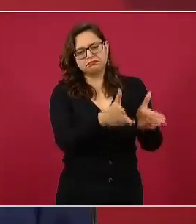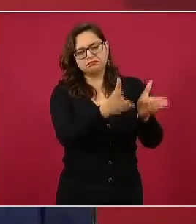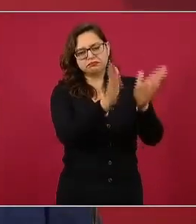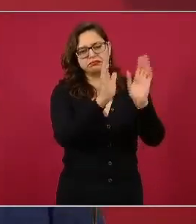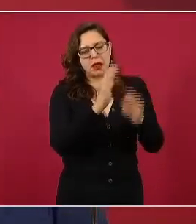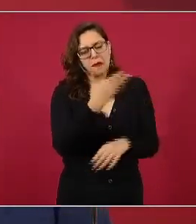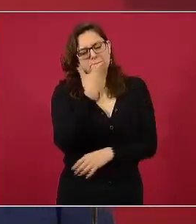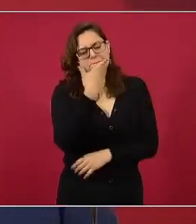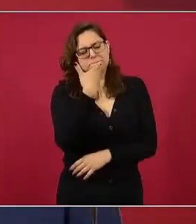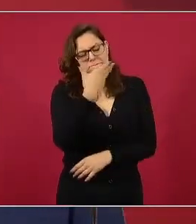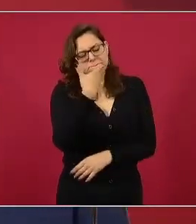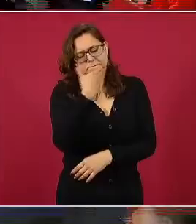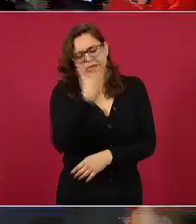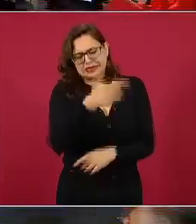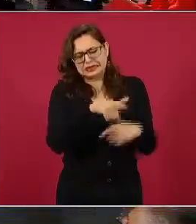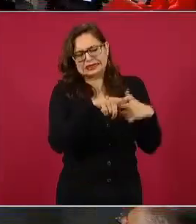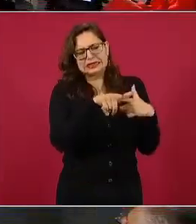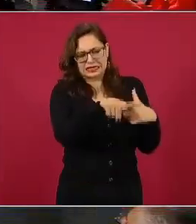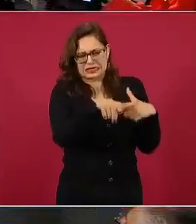Ahí la llevas.